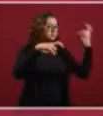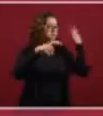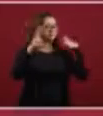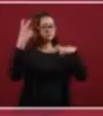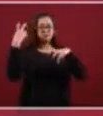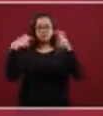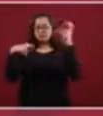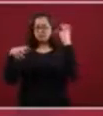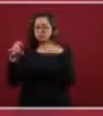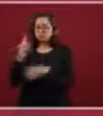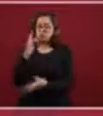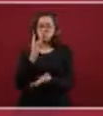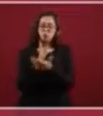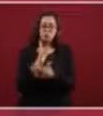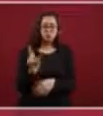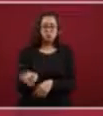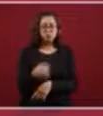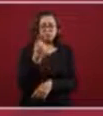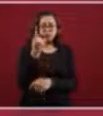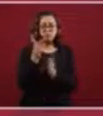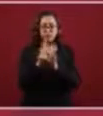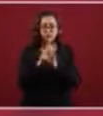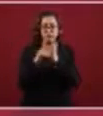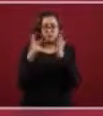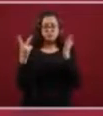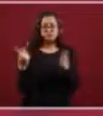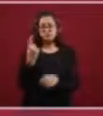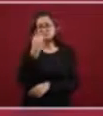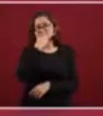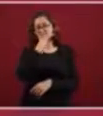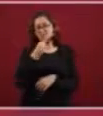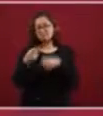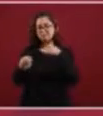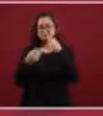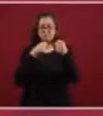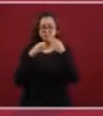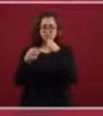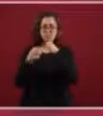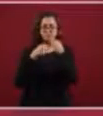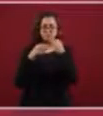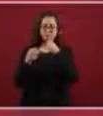un periódico, un periodista,